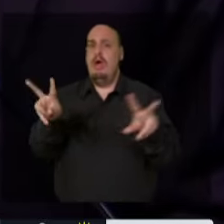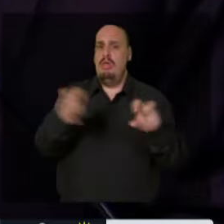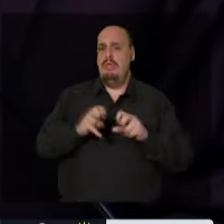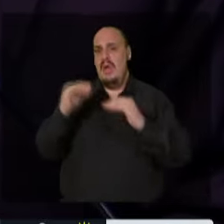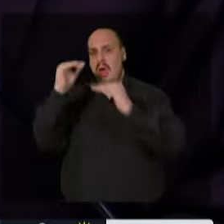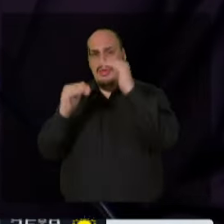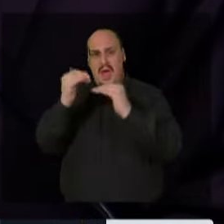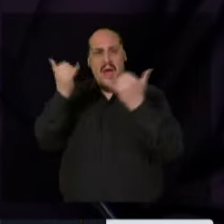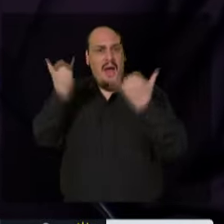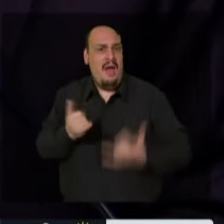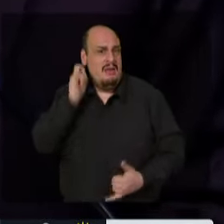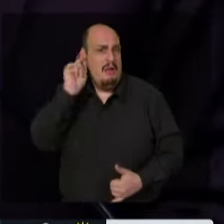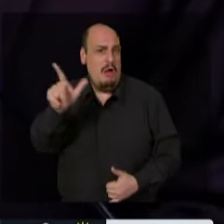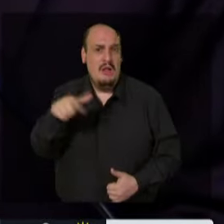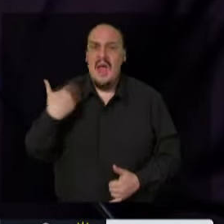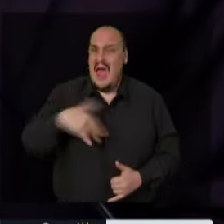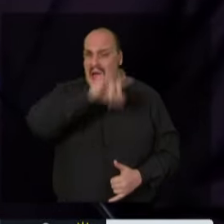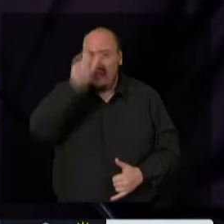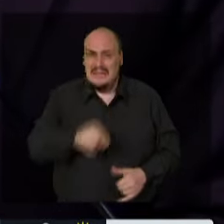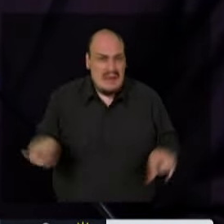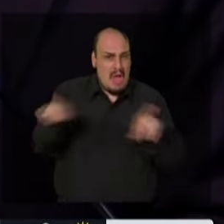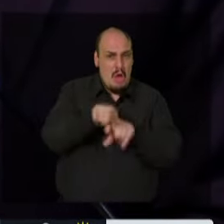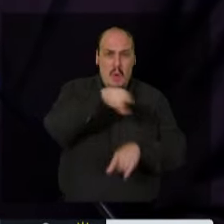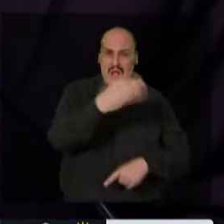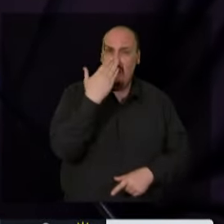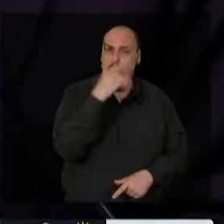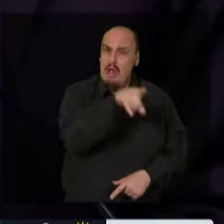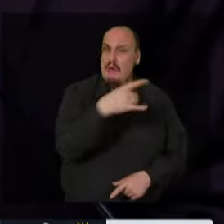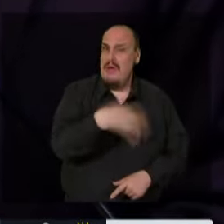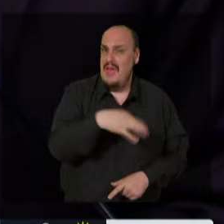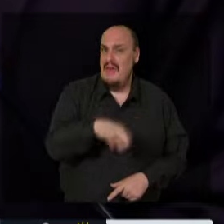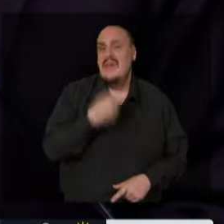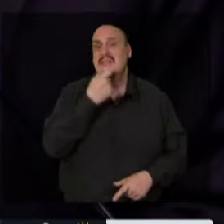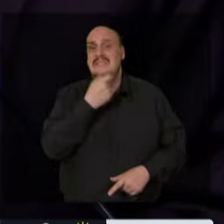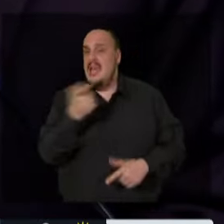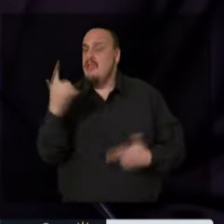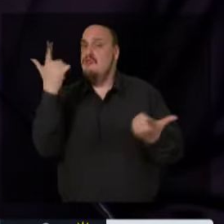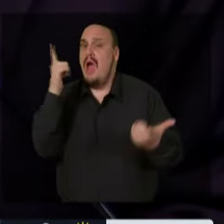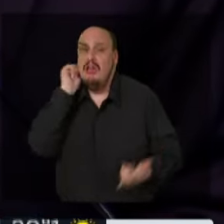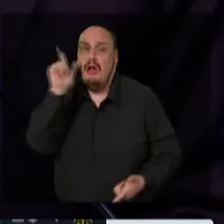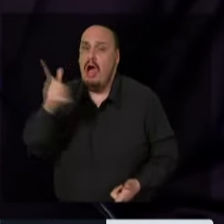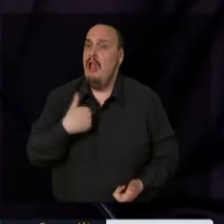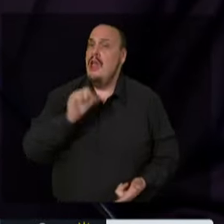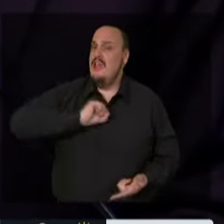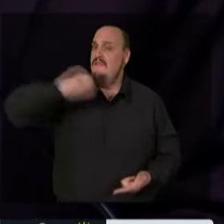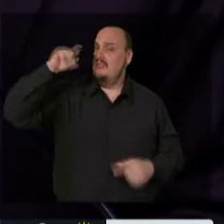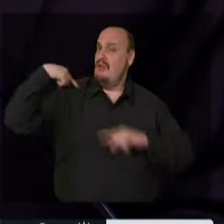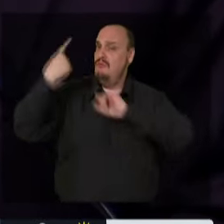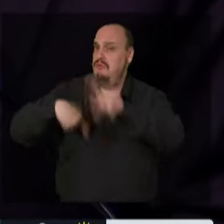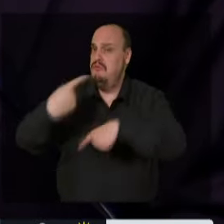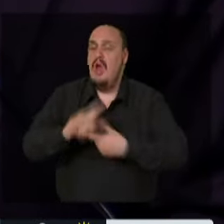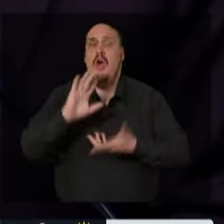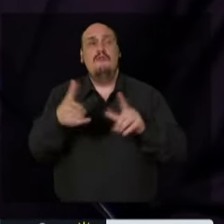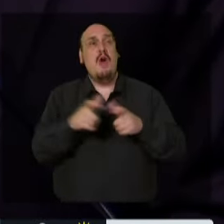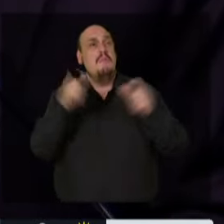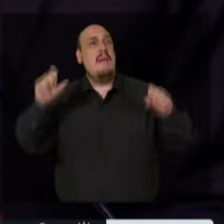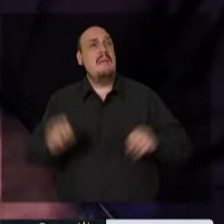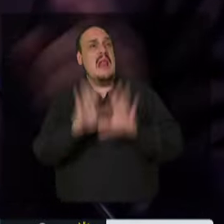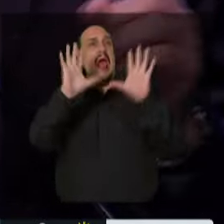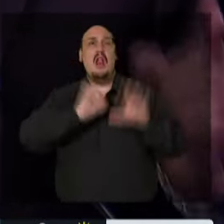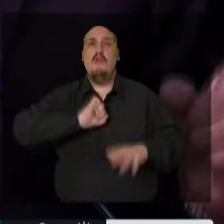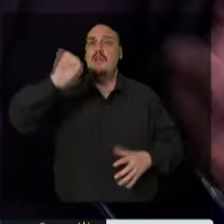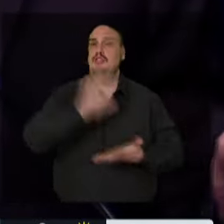el equilibrio fiscal en Argentina, si no va a seguir la inflación. No hay medida monetaria milagrera que resuelva la